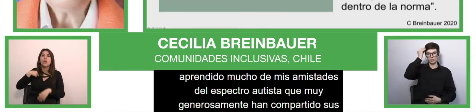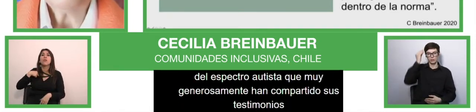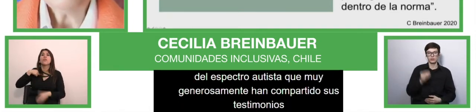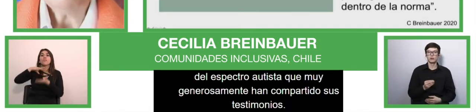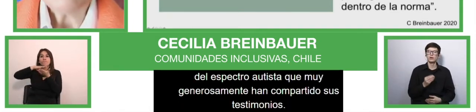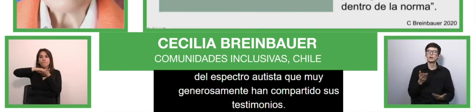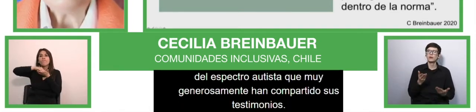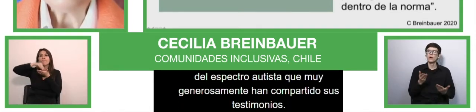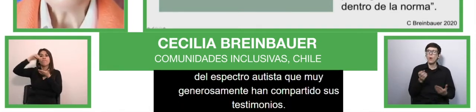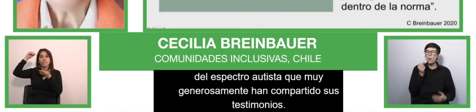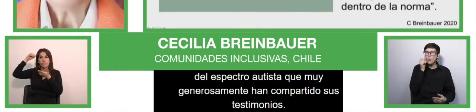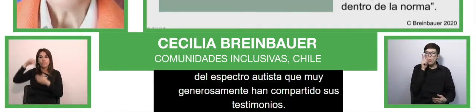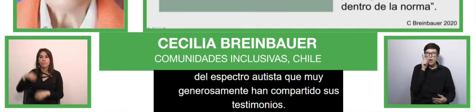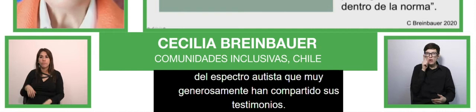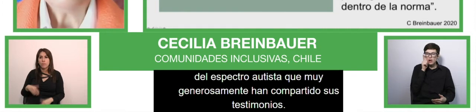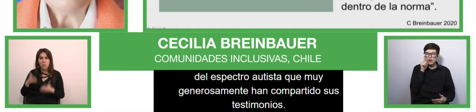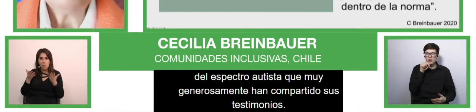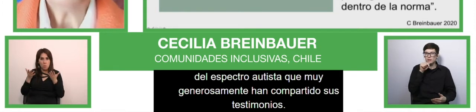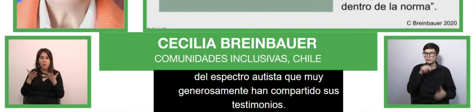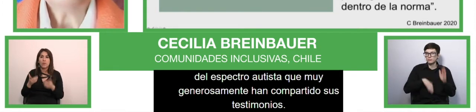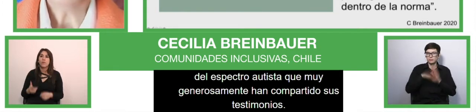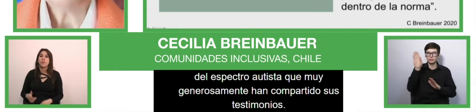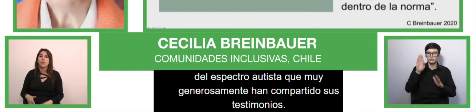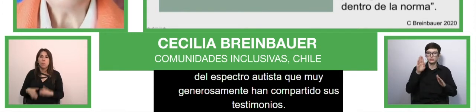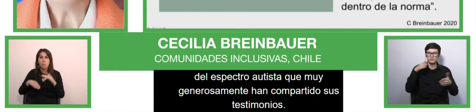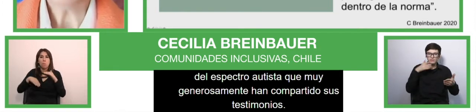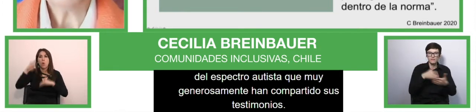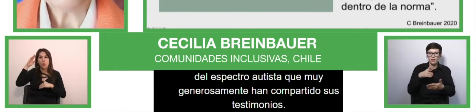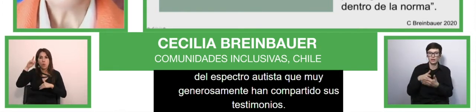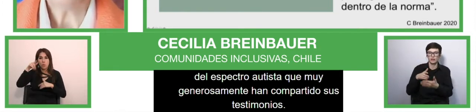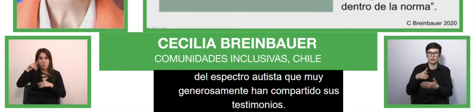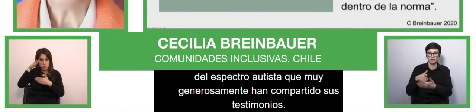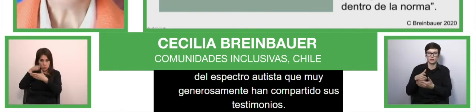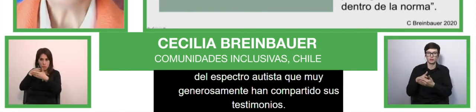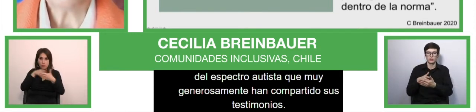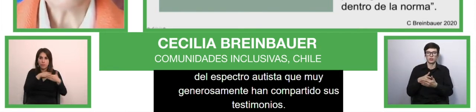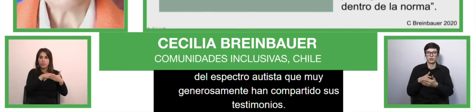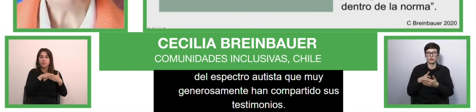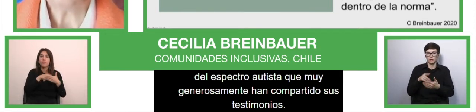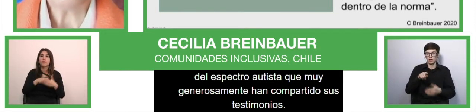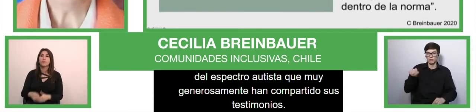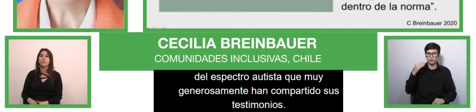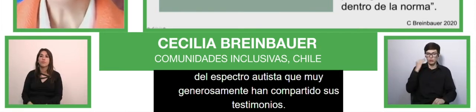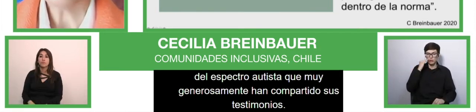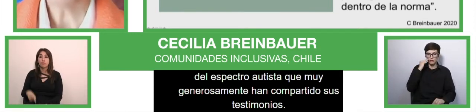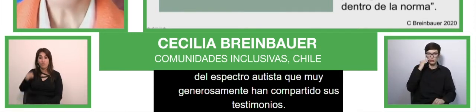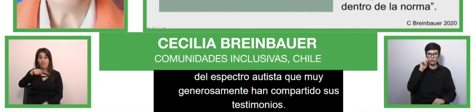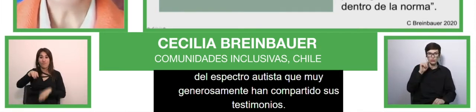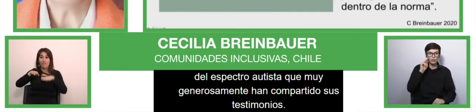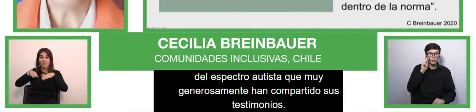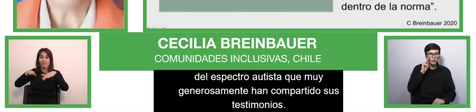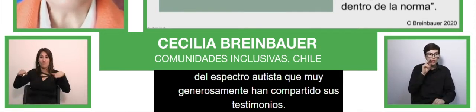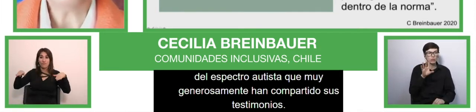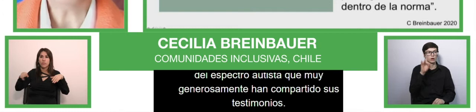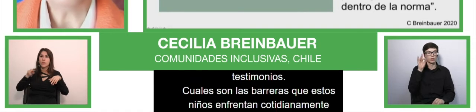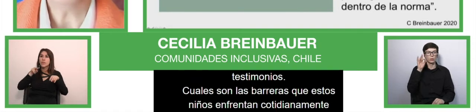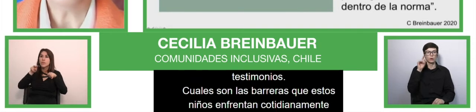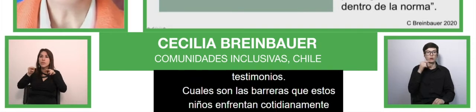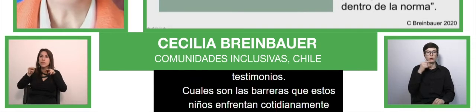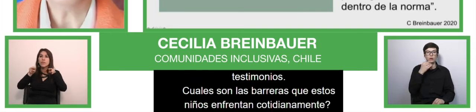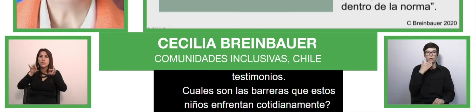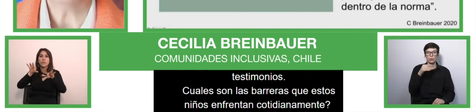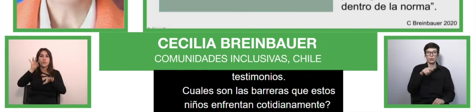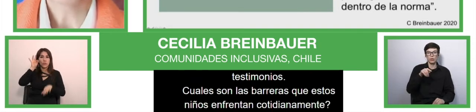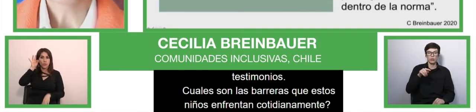cuáles son las barreras que estos niños se enfrentan cotidianamente a estas barreras invisibles a los ojos de quienes